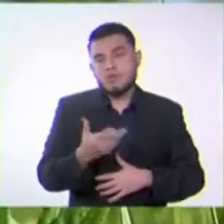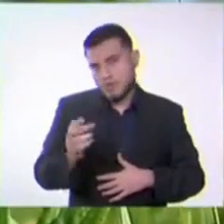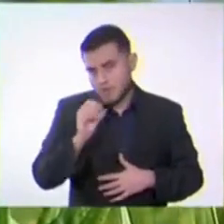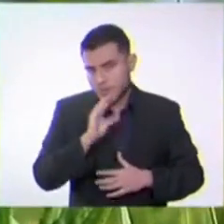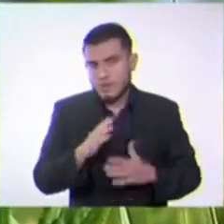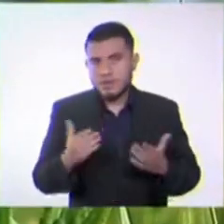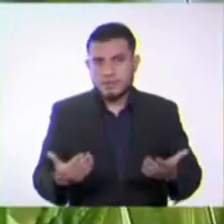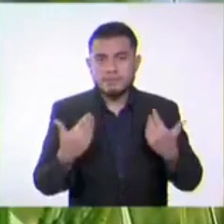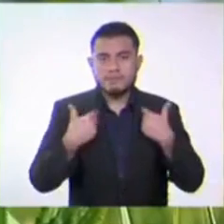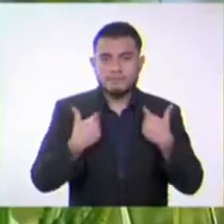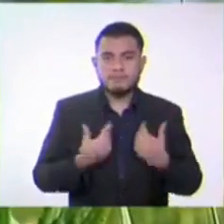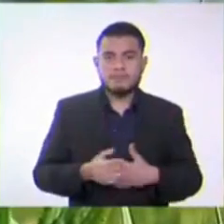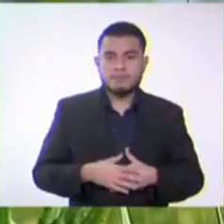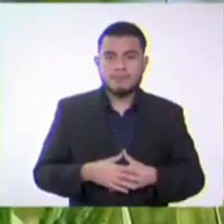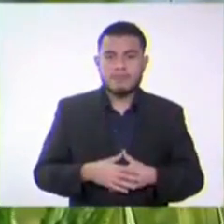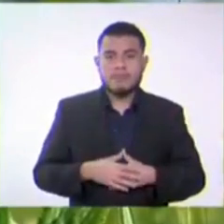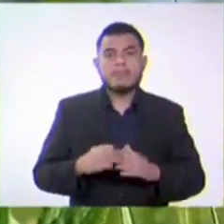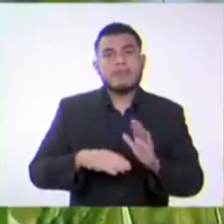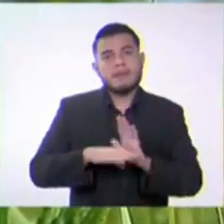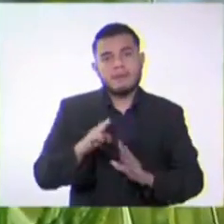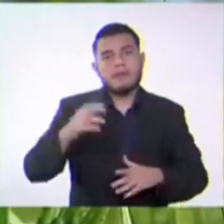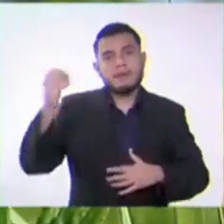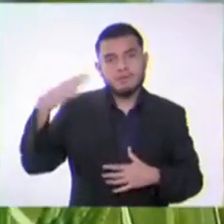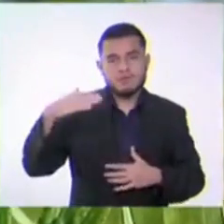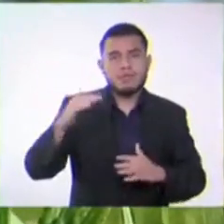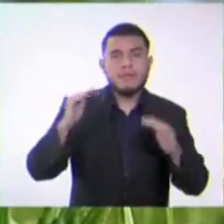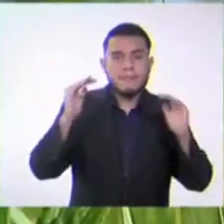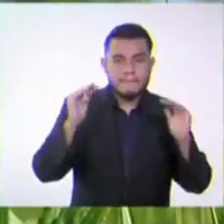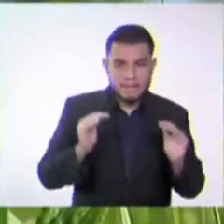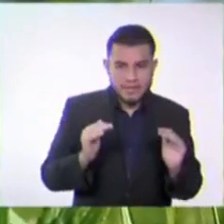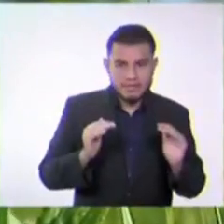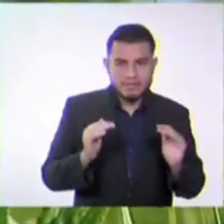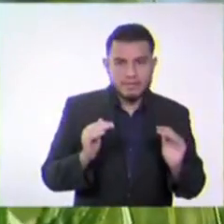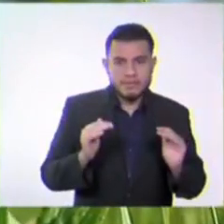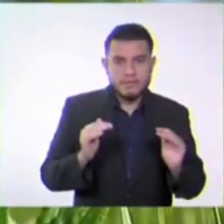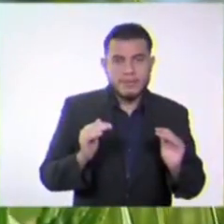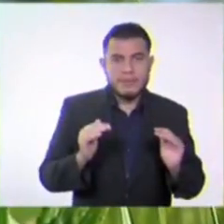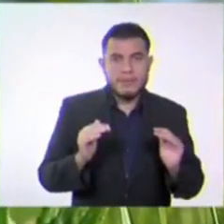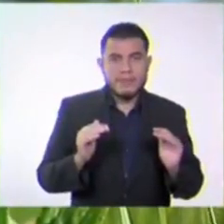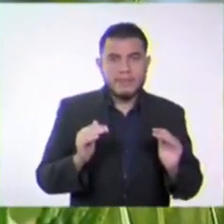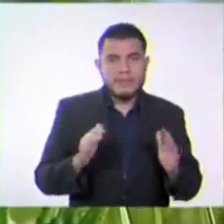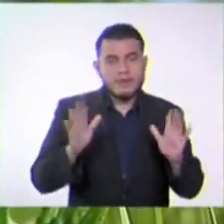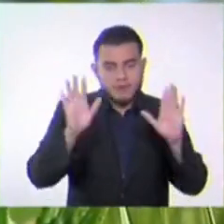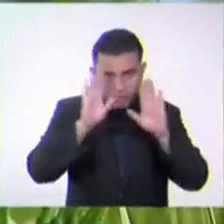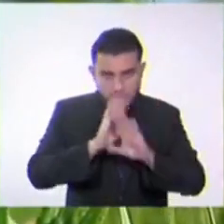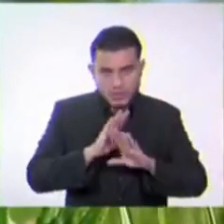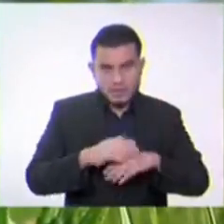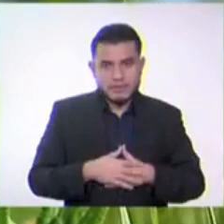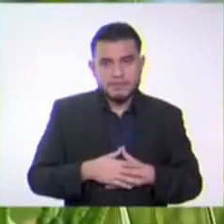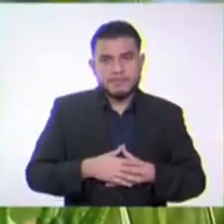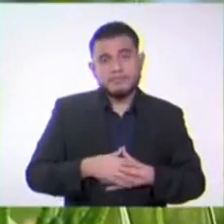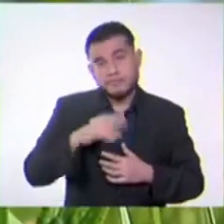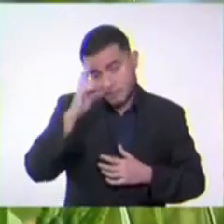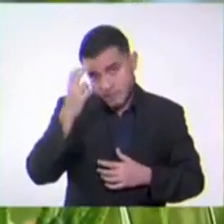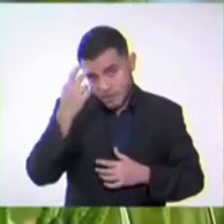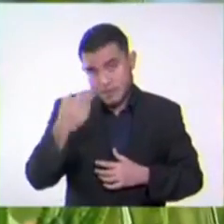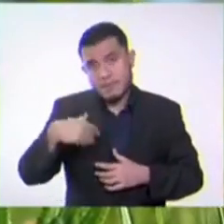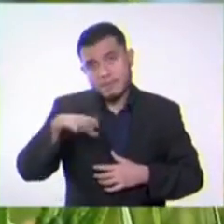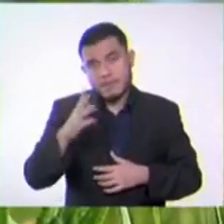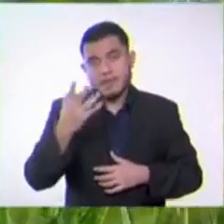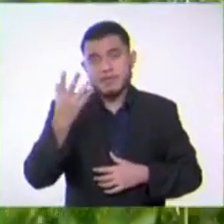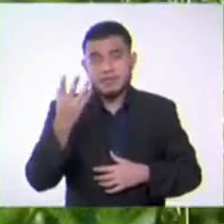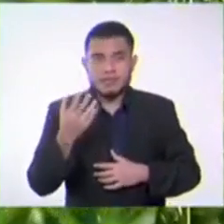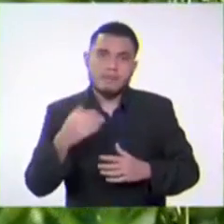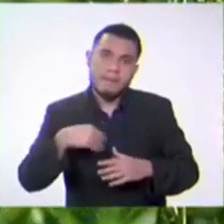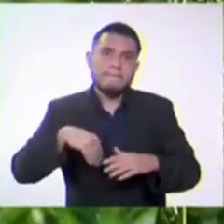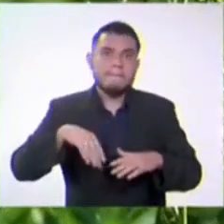tener mayor cantidad de luz y menos cantidad de oscuridad, es decir, más día y menos